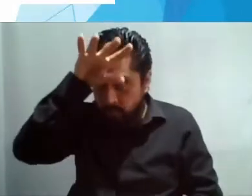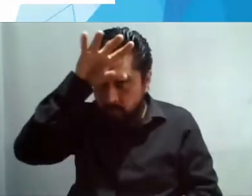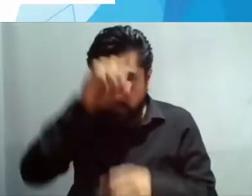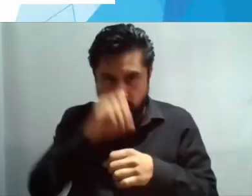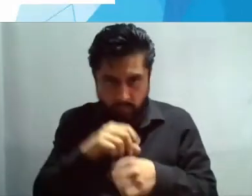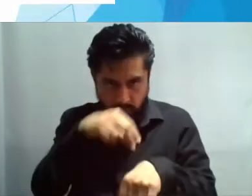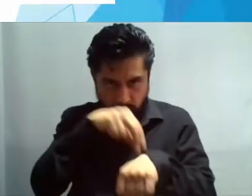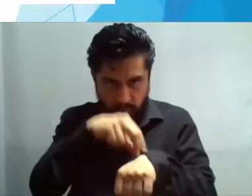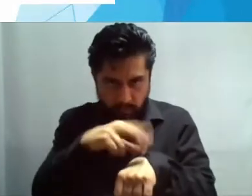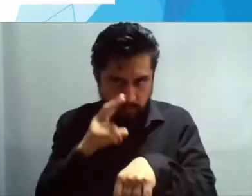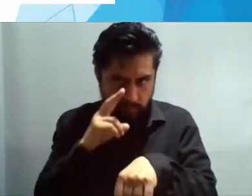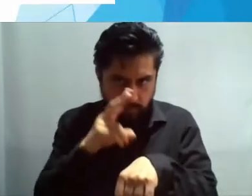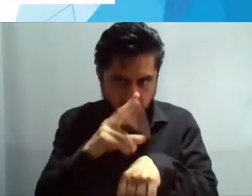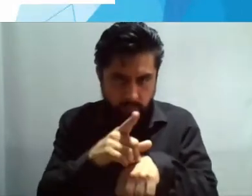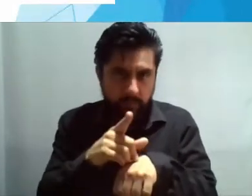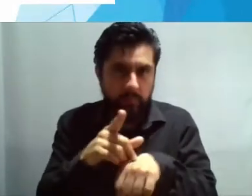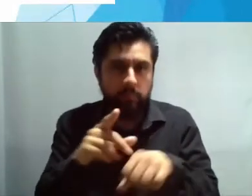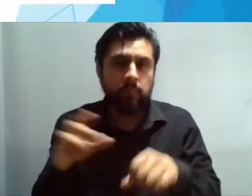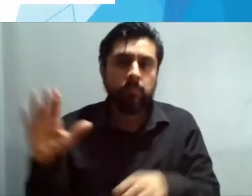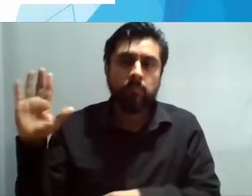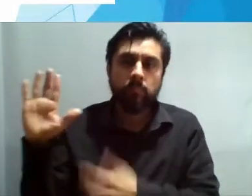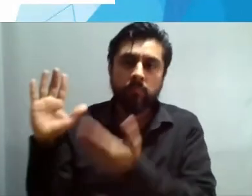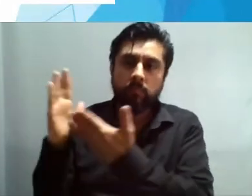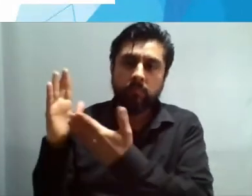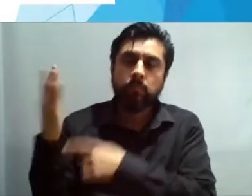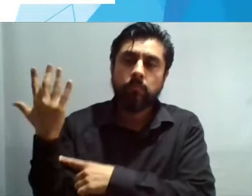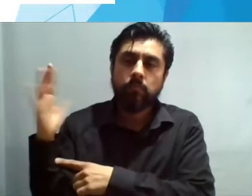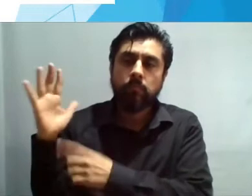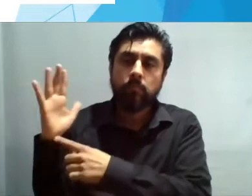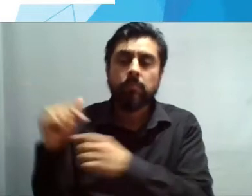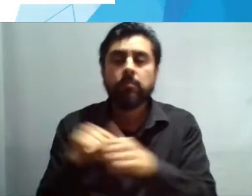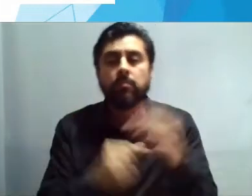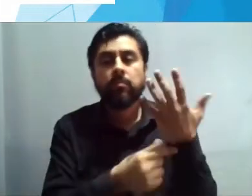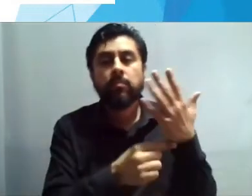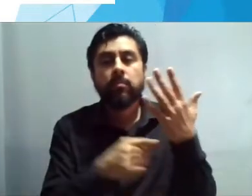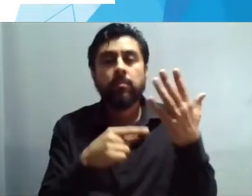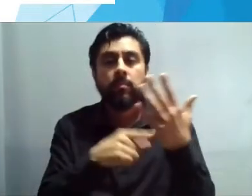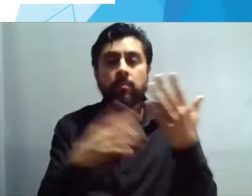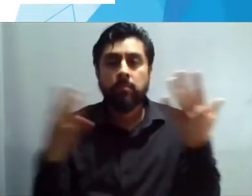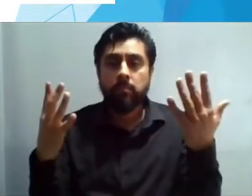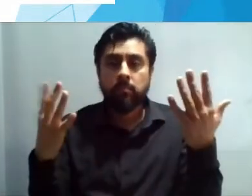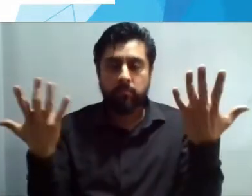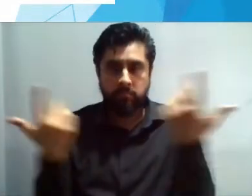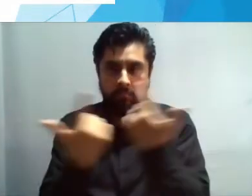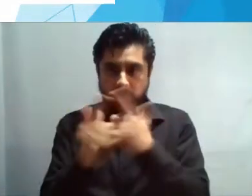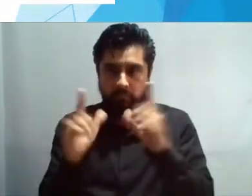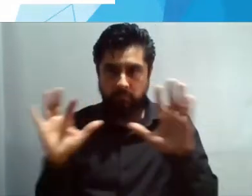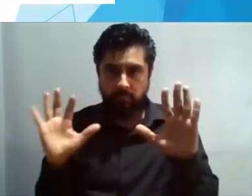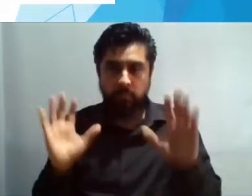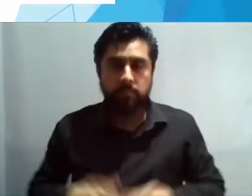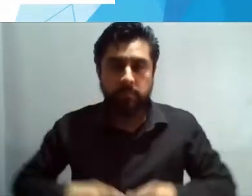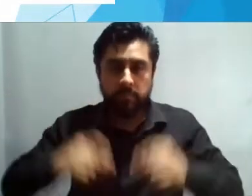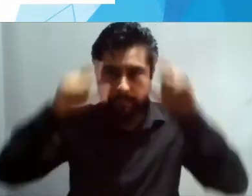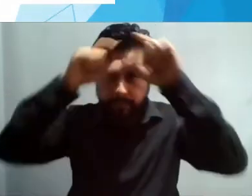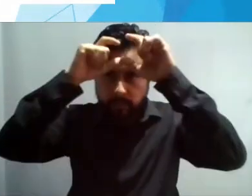importancia tiene esta luz? Tengo mi mano derecha y mi mano izquierda totalmente libres, y la luz la sujeta a